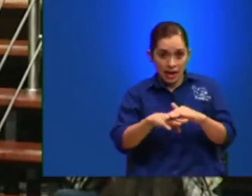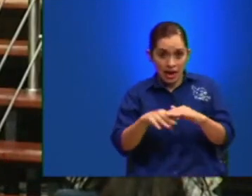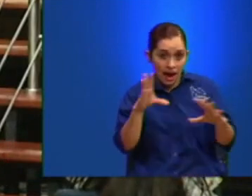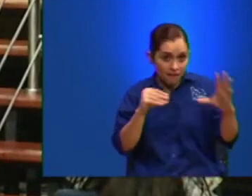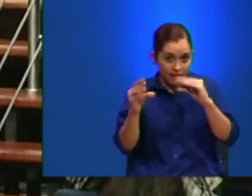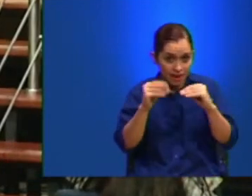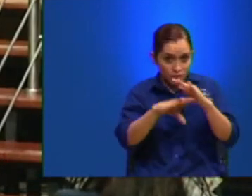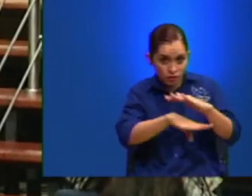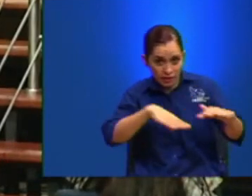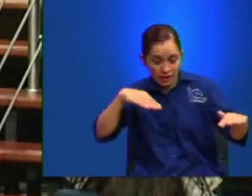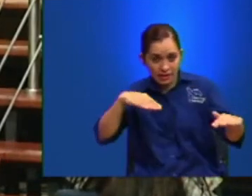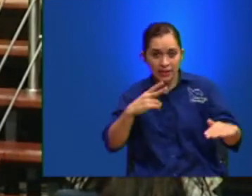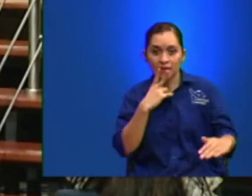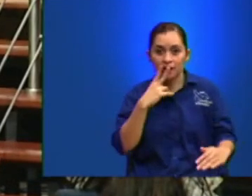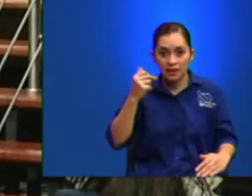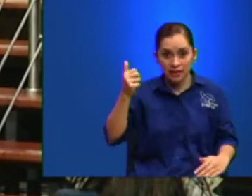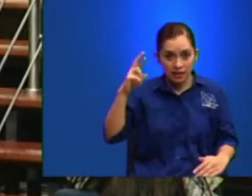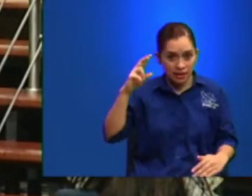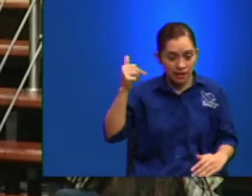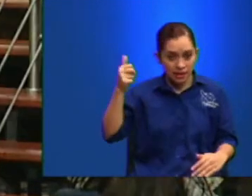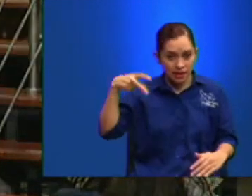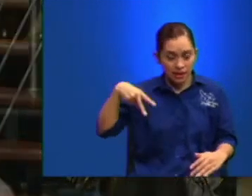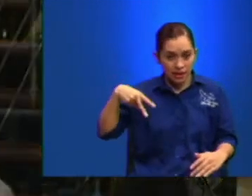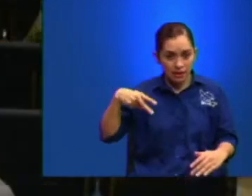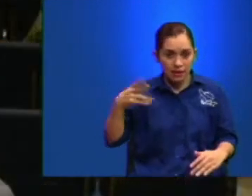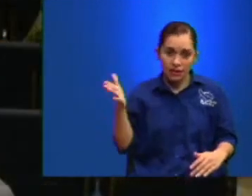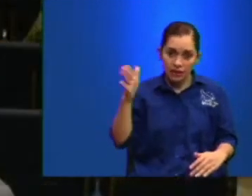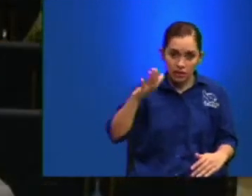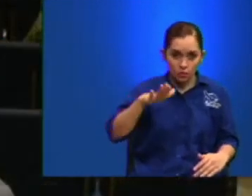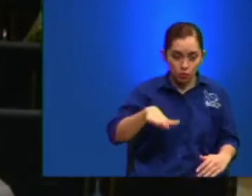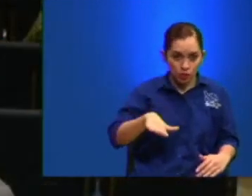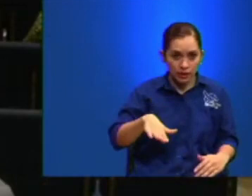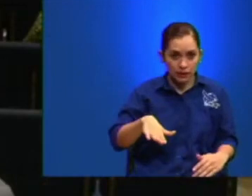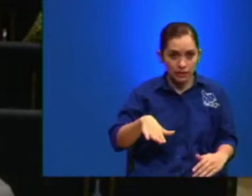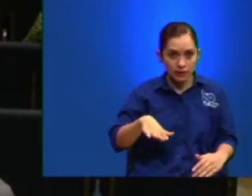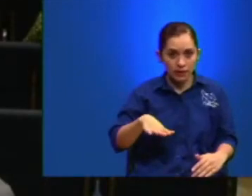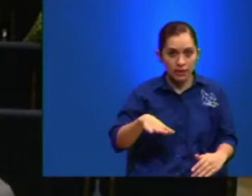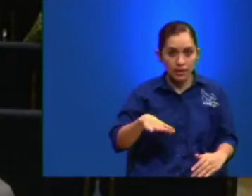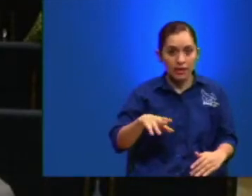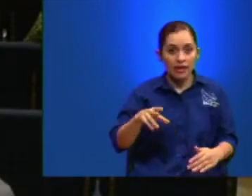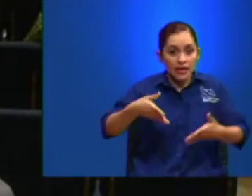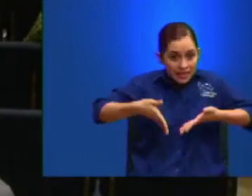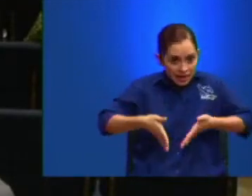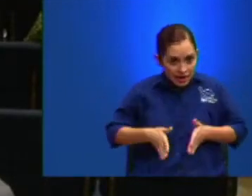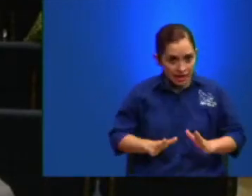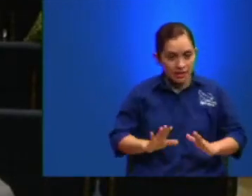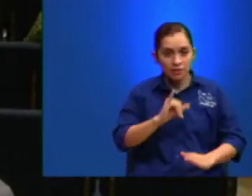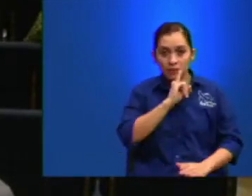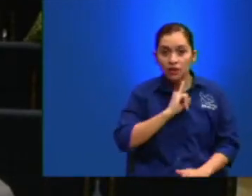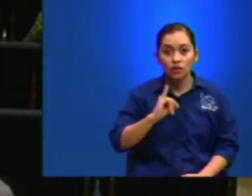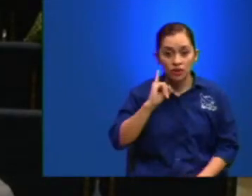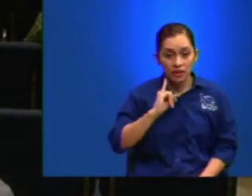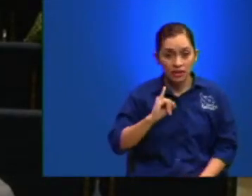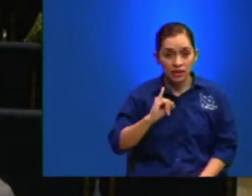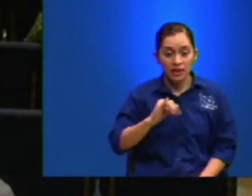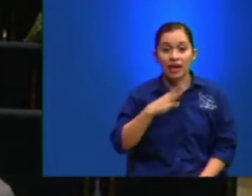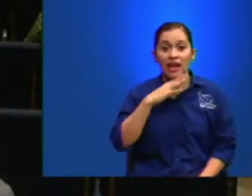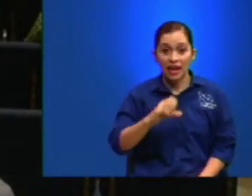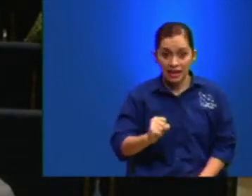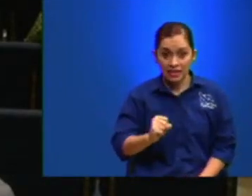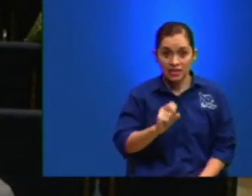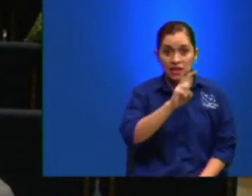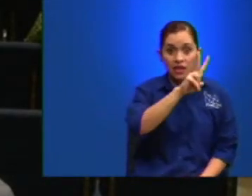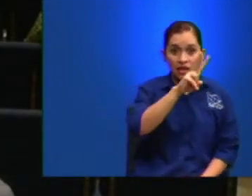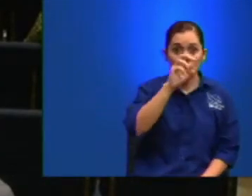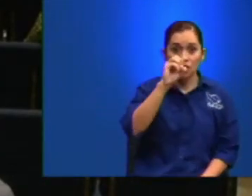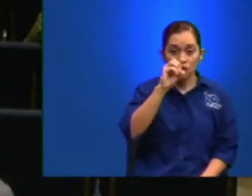después de la independencia de israel que es el nacimiento de israel es 2023 ahora nadie va